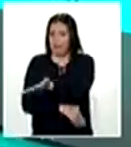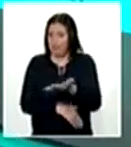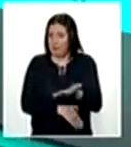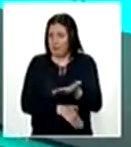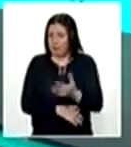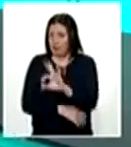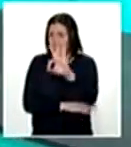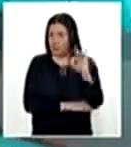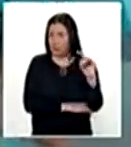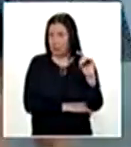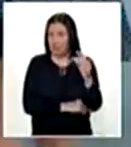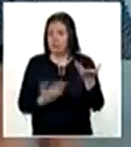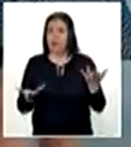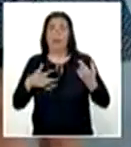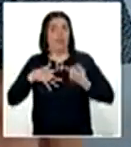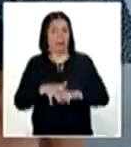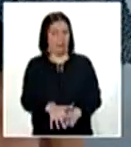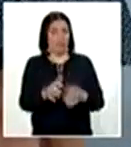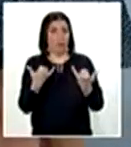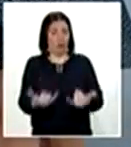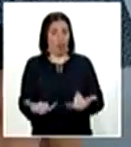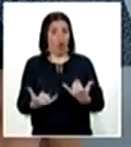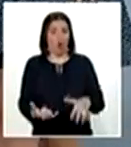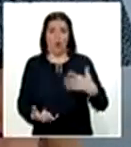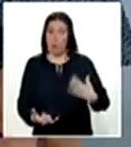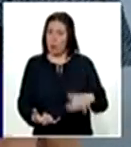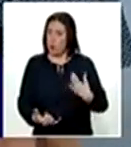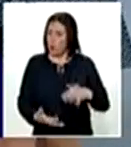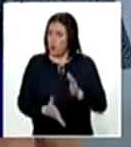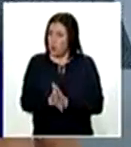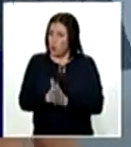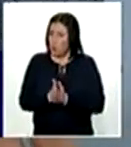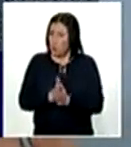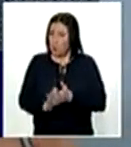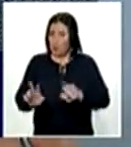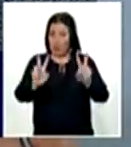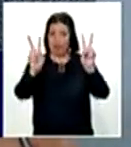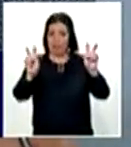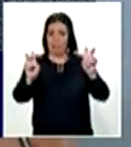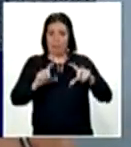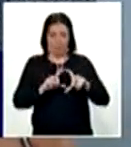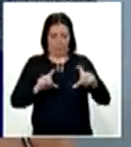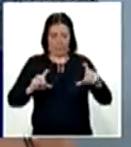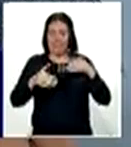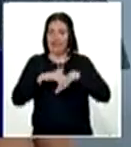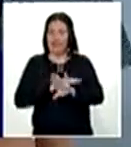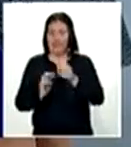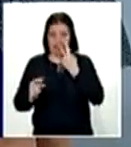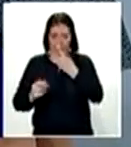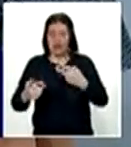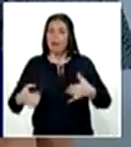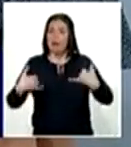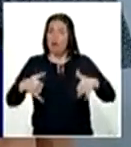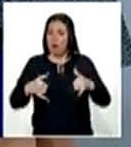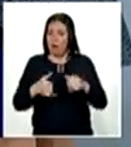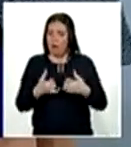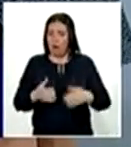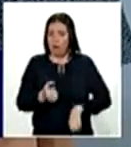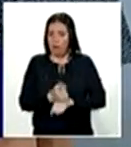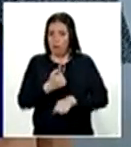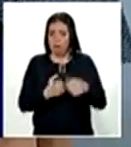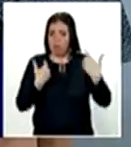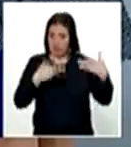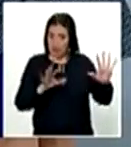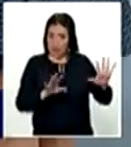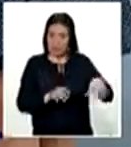Bienvenidos a 90 Mediodía. Empezamos hoy con fuerza, con ganas y con ese tema de las entradas para el partido. Así es, porque ni bien acabó el sorteo,